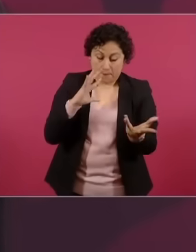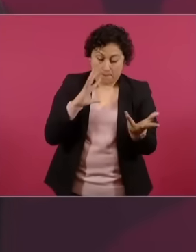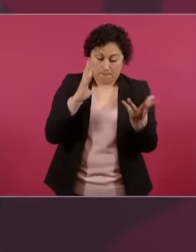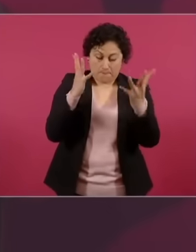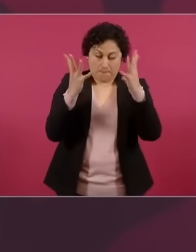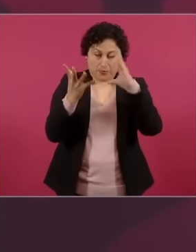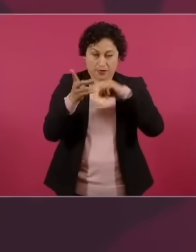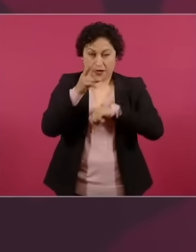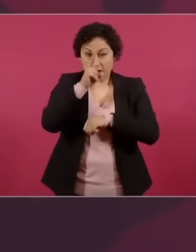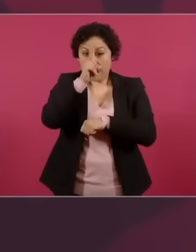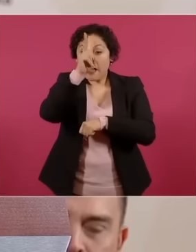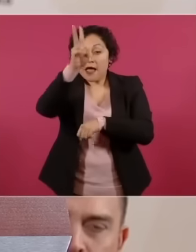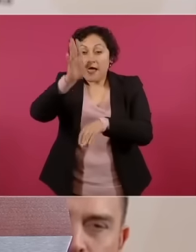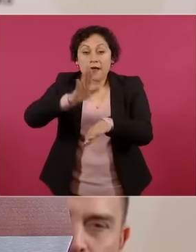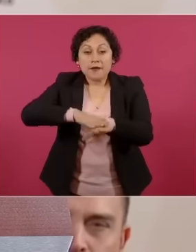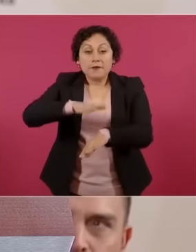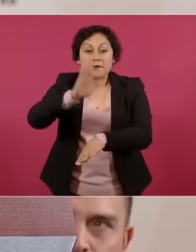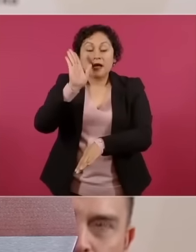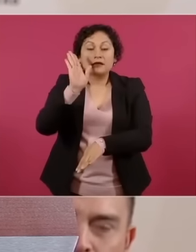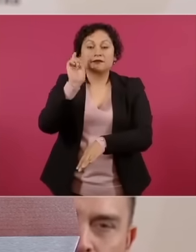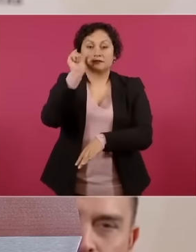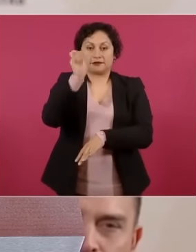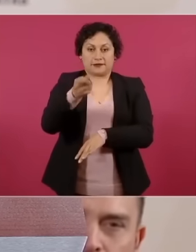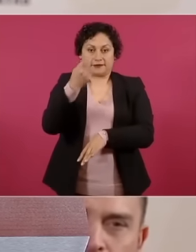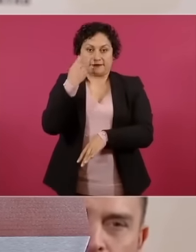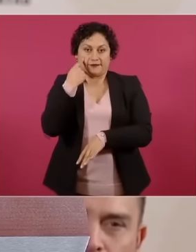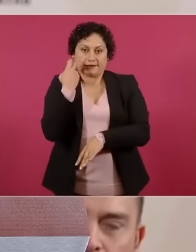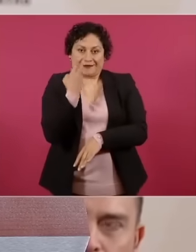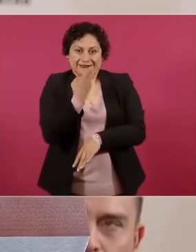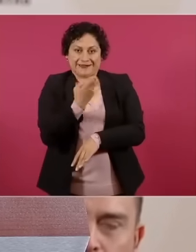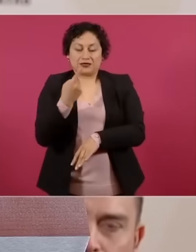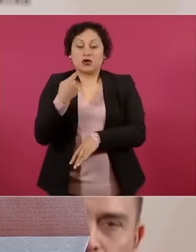en buena medida son enfrentamientos